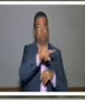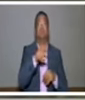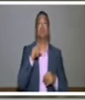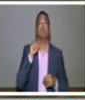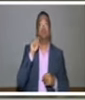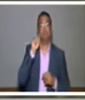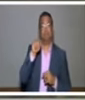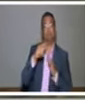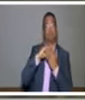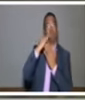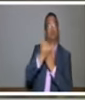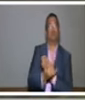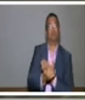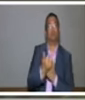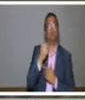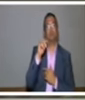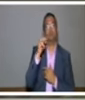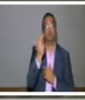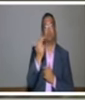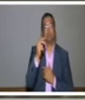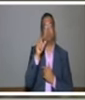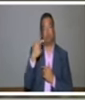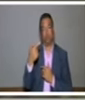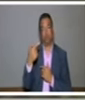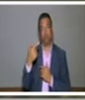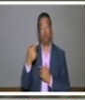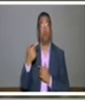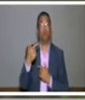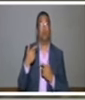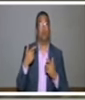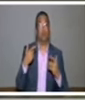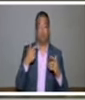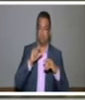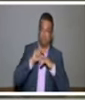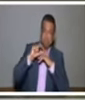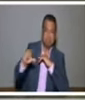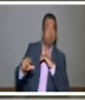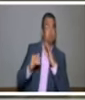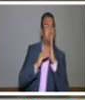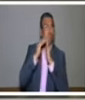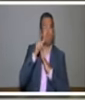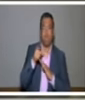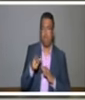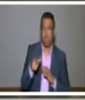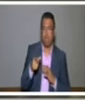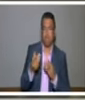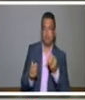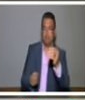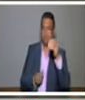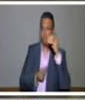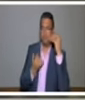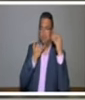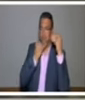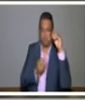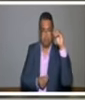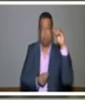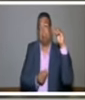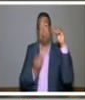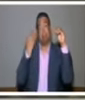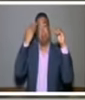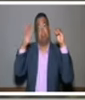21 le entregan 44 millones y todavía no sabemos qué finalmente ocurrió en ese proyecto. Mientras 150